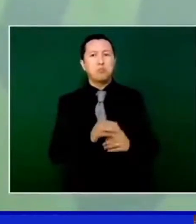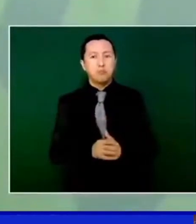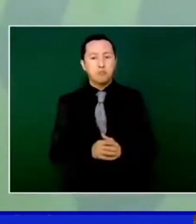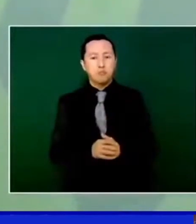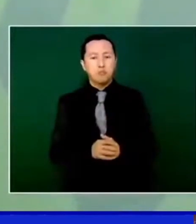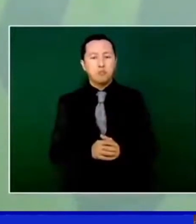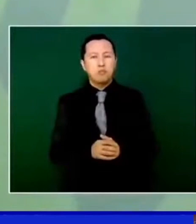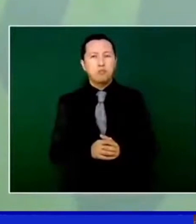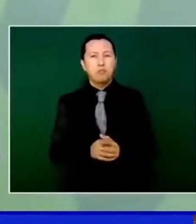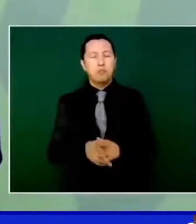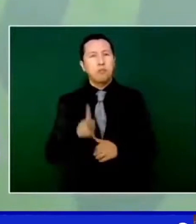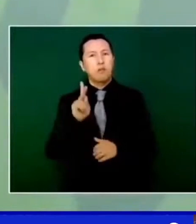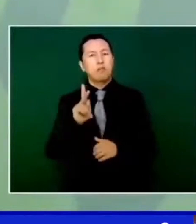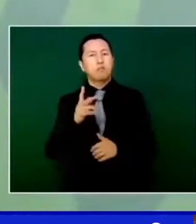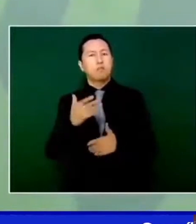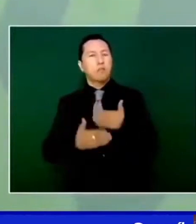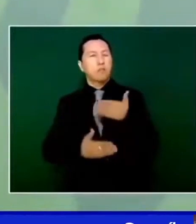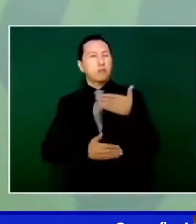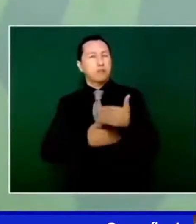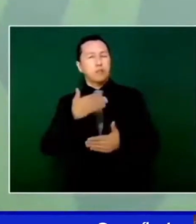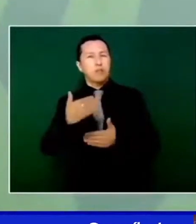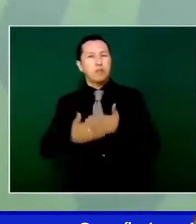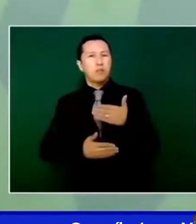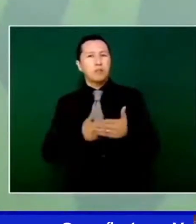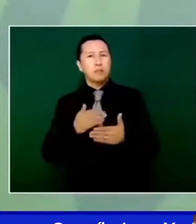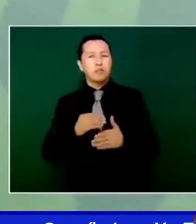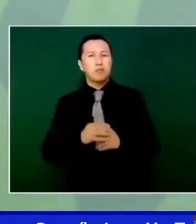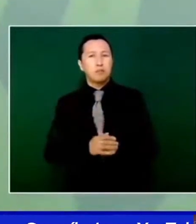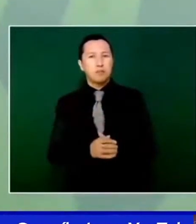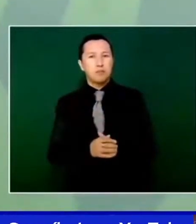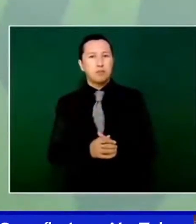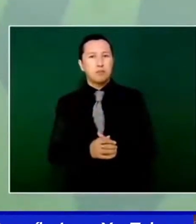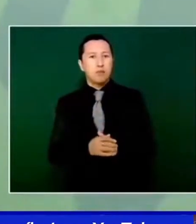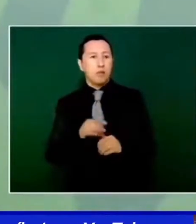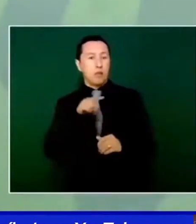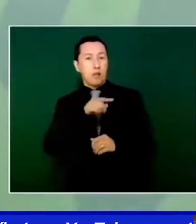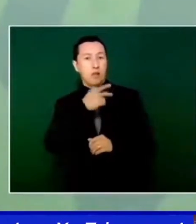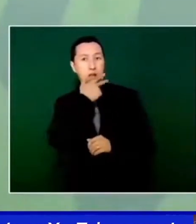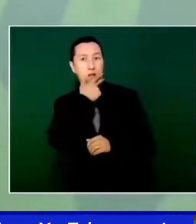porque como un hombre de letras, un intelectual,